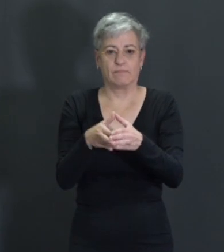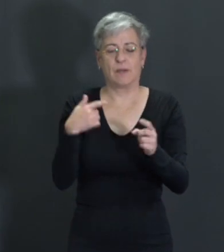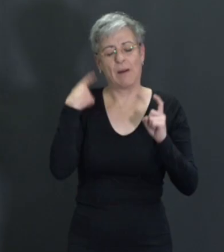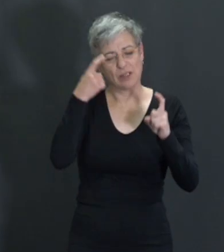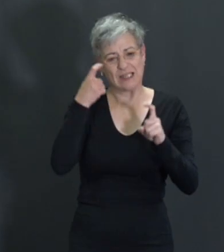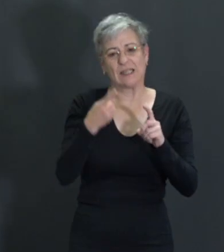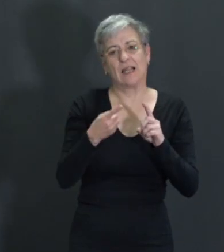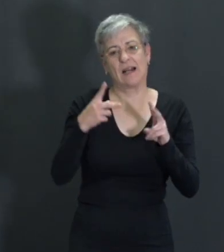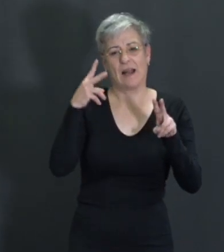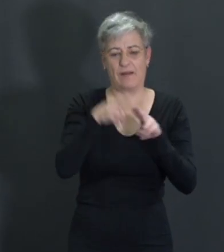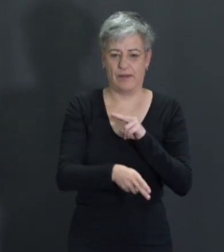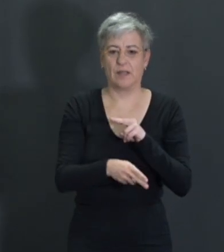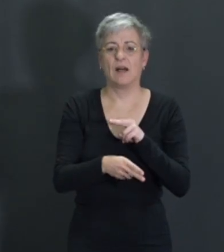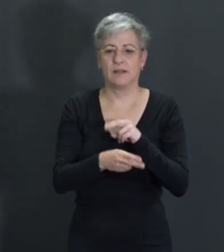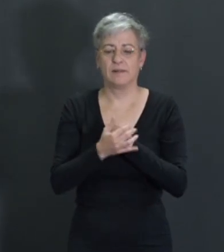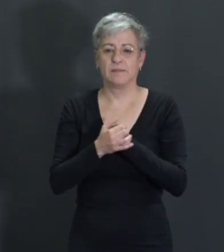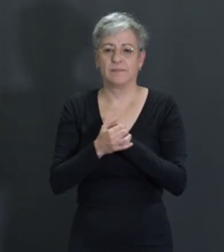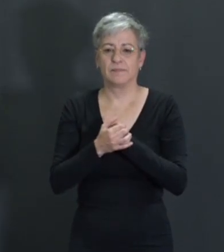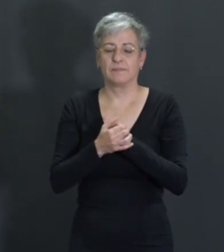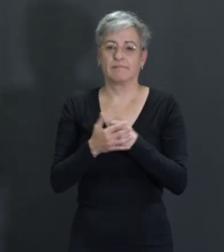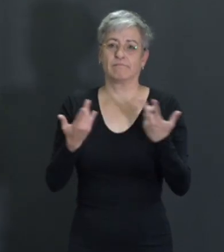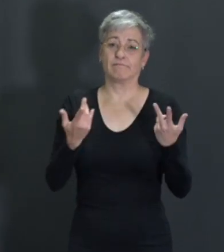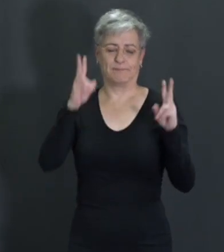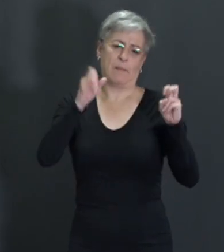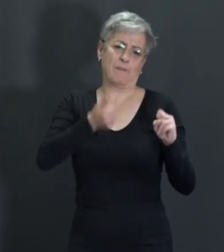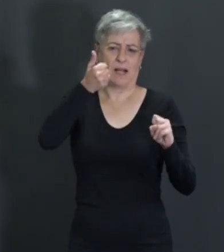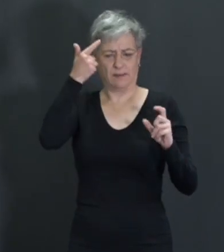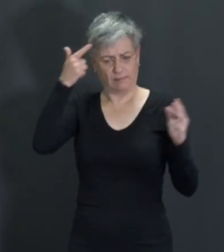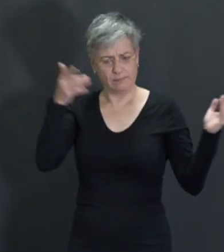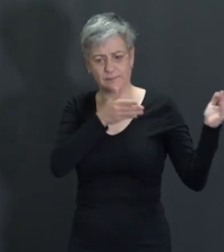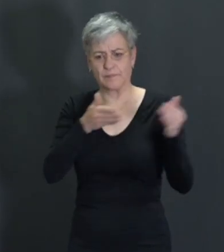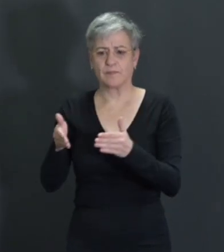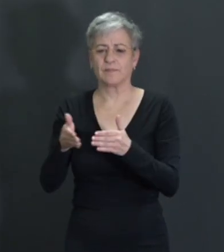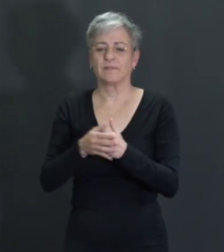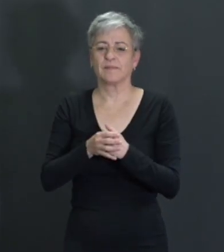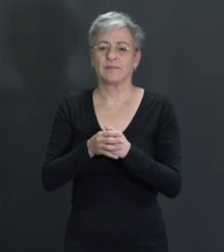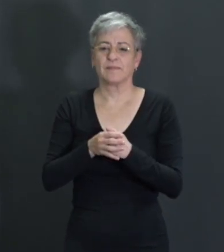intentar evitar, ¿no? Pero bueno, a lo que voy es eso, ¿no? La importancia de